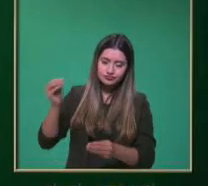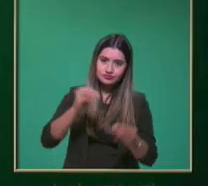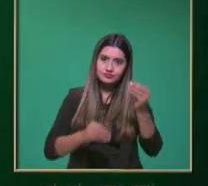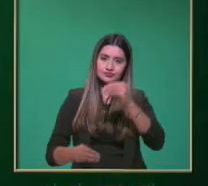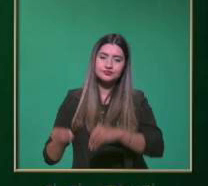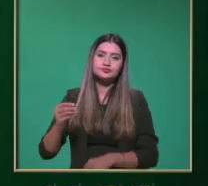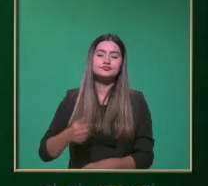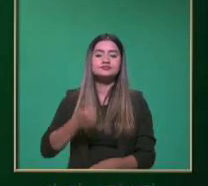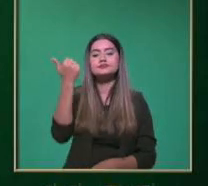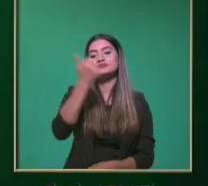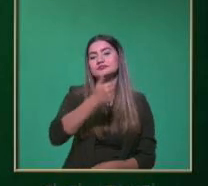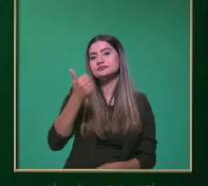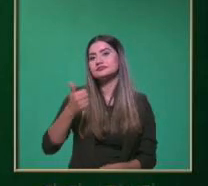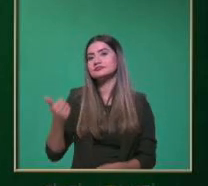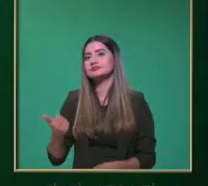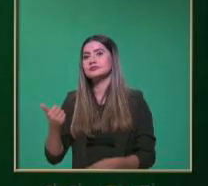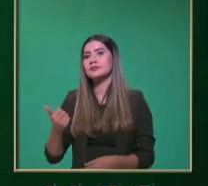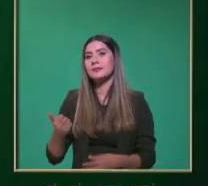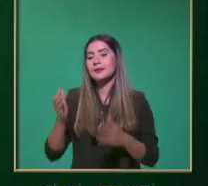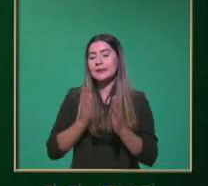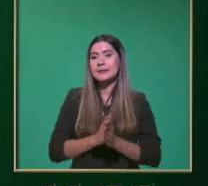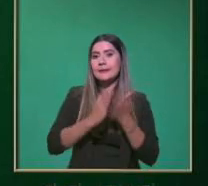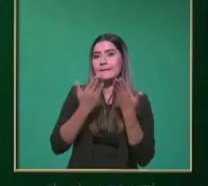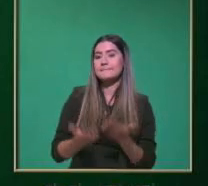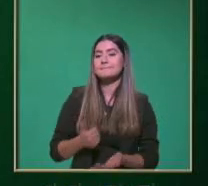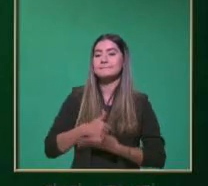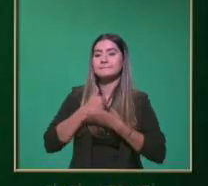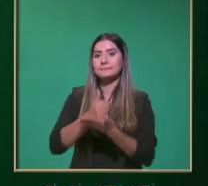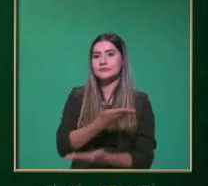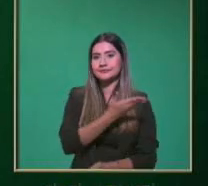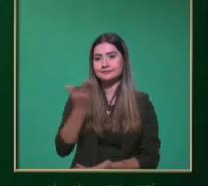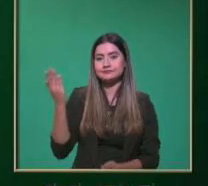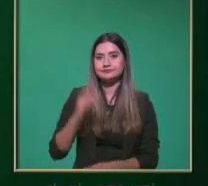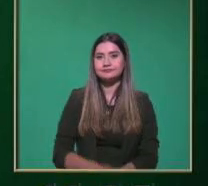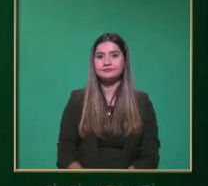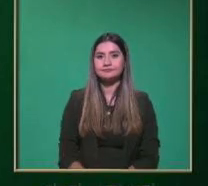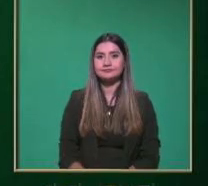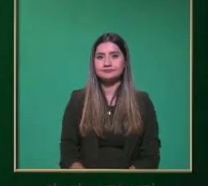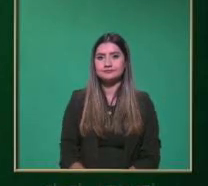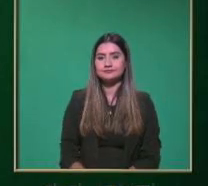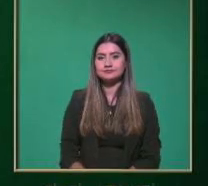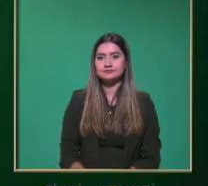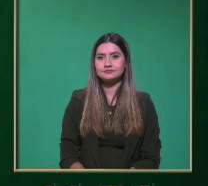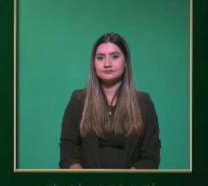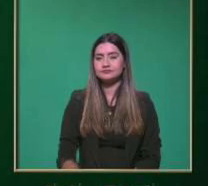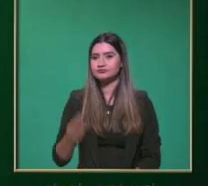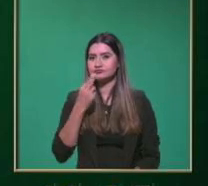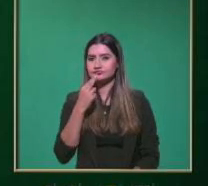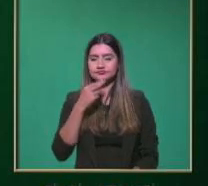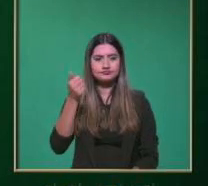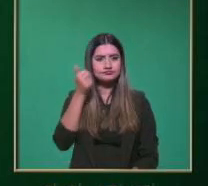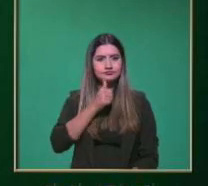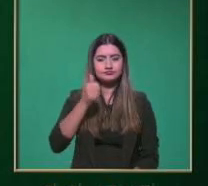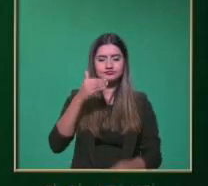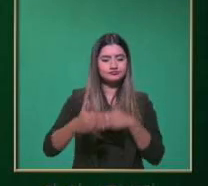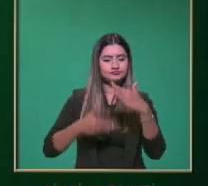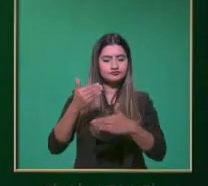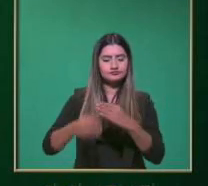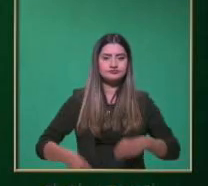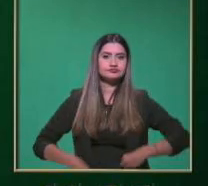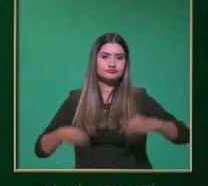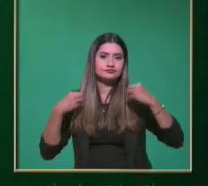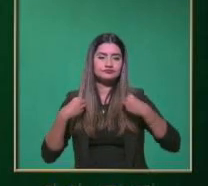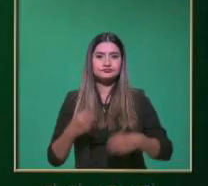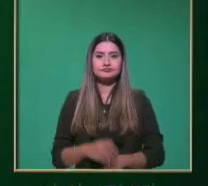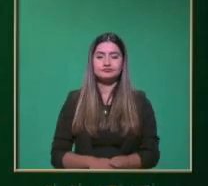de texto nos sirve para nosotros hacer o usarlos en nuestra vida diaria. Y aquí la maestra ya encontró